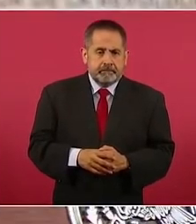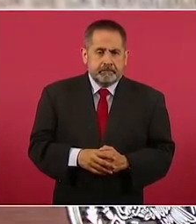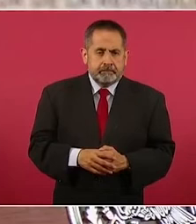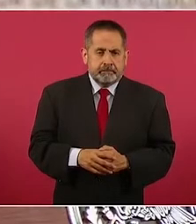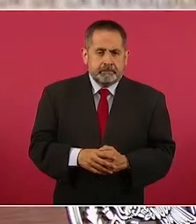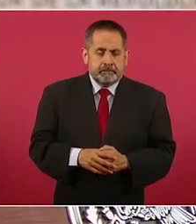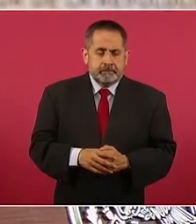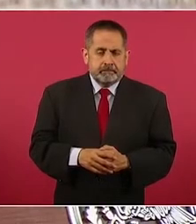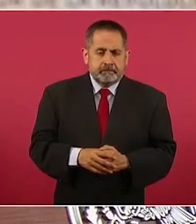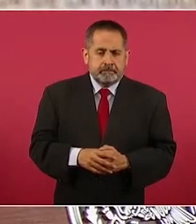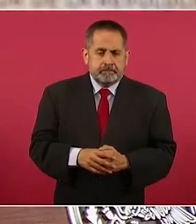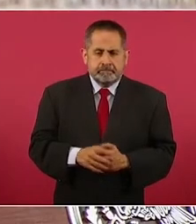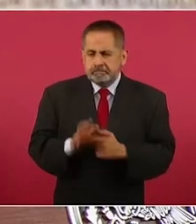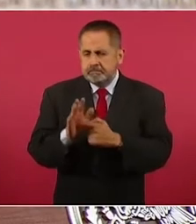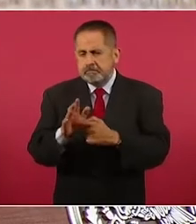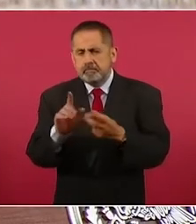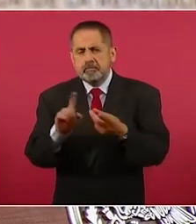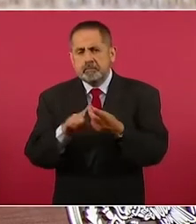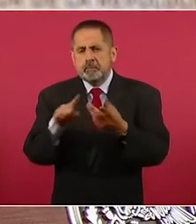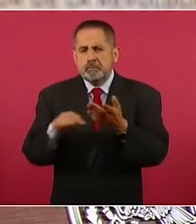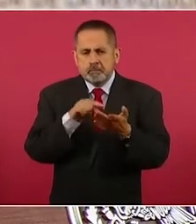Y les puedo decir dónde,